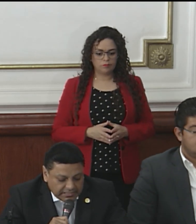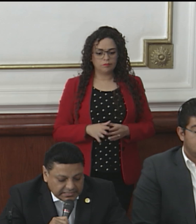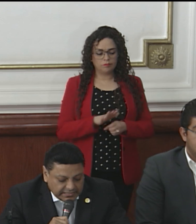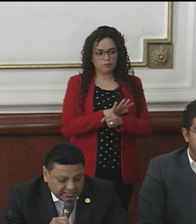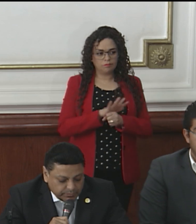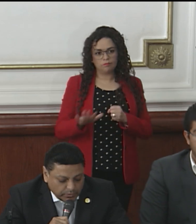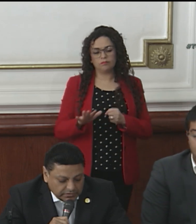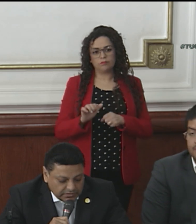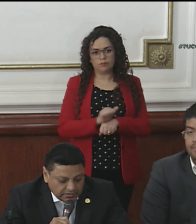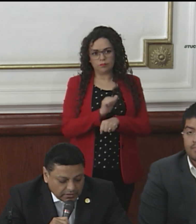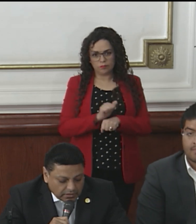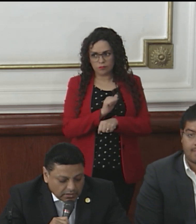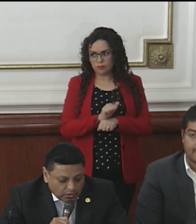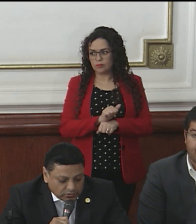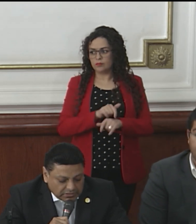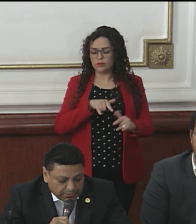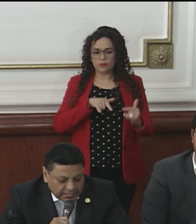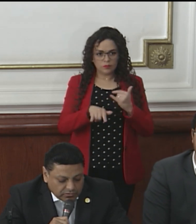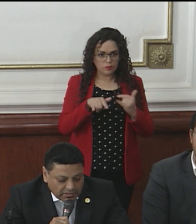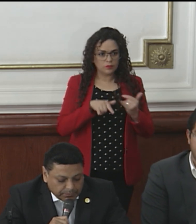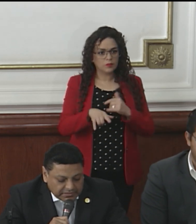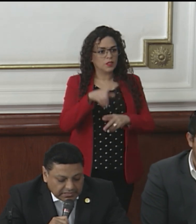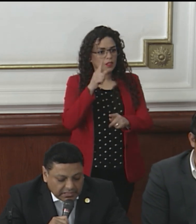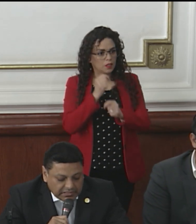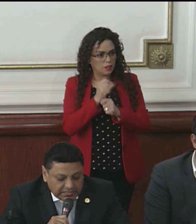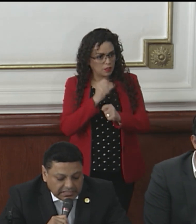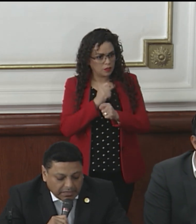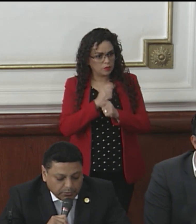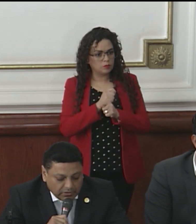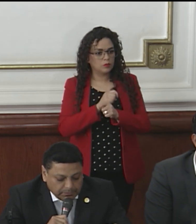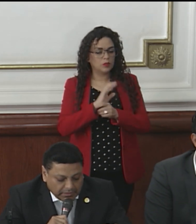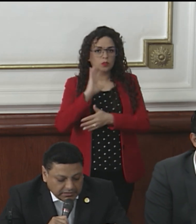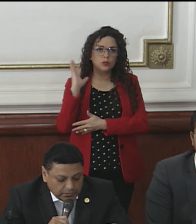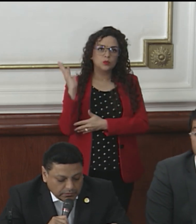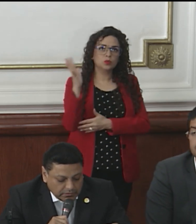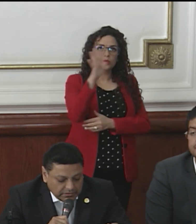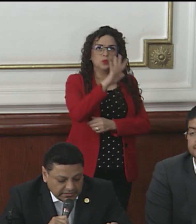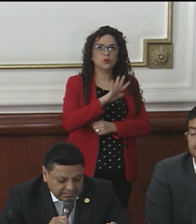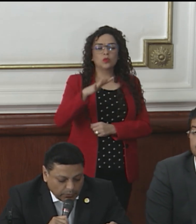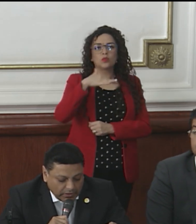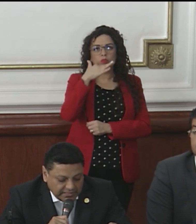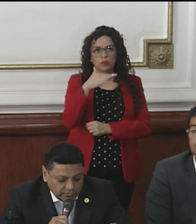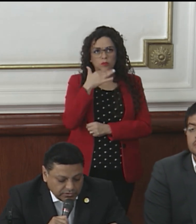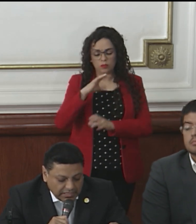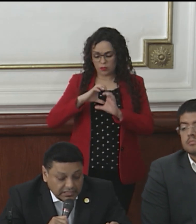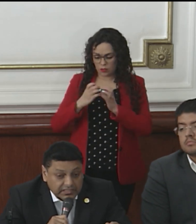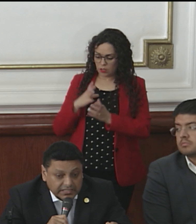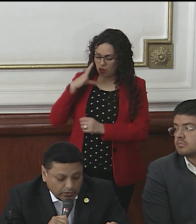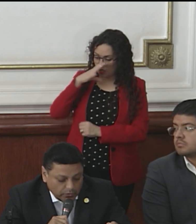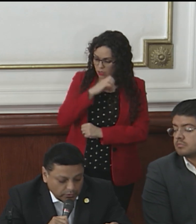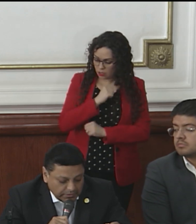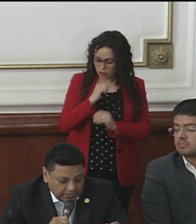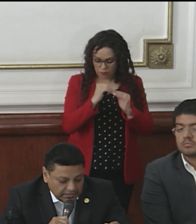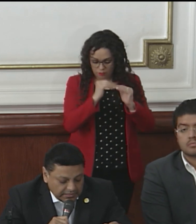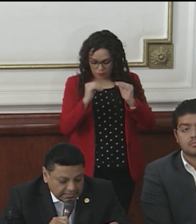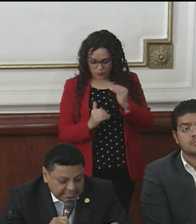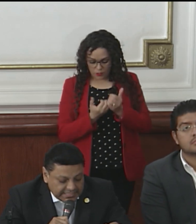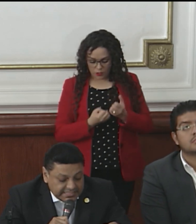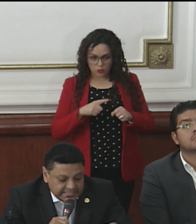vial y transporte, contaminación ambiental y cambio climático, desigualdad social y